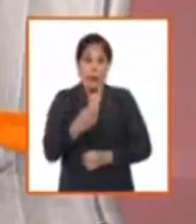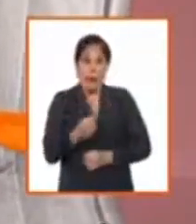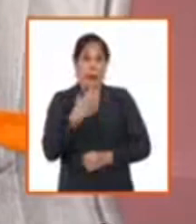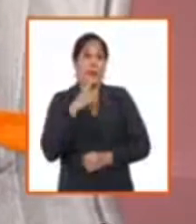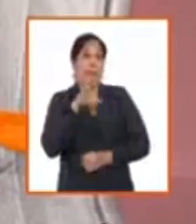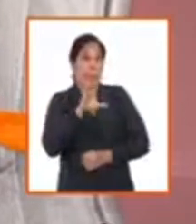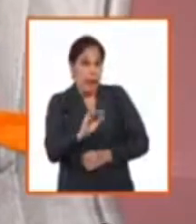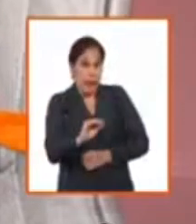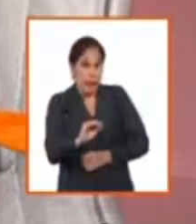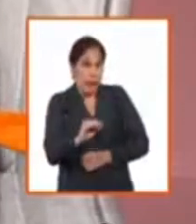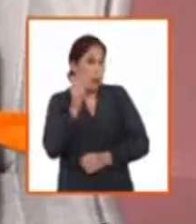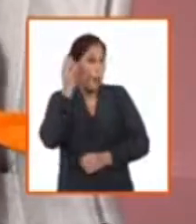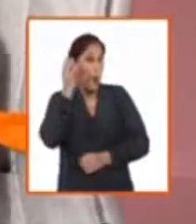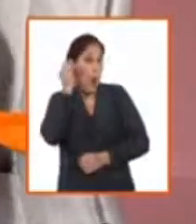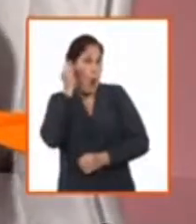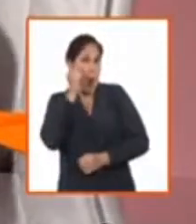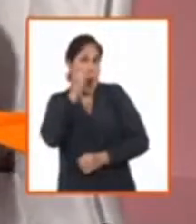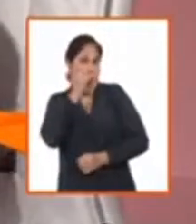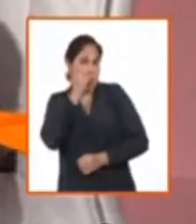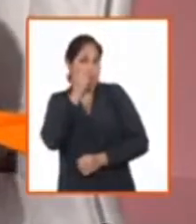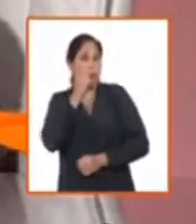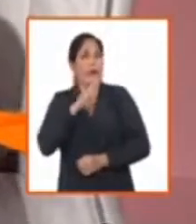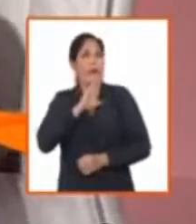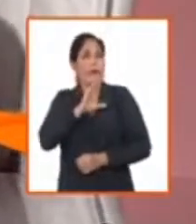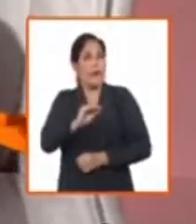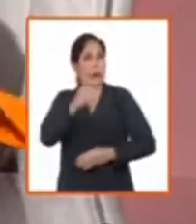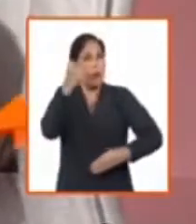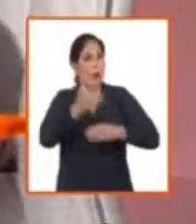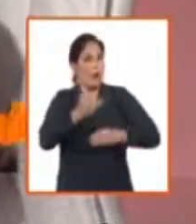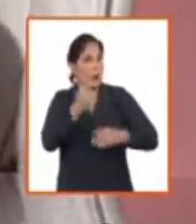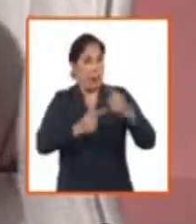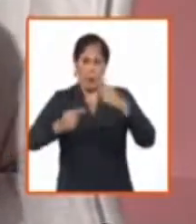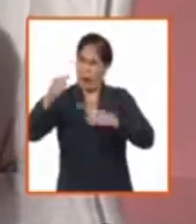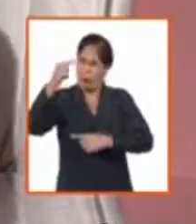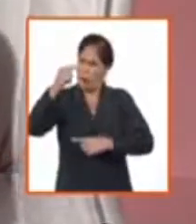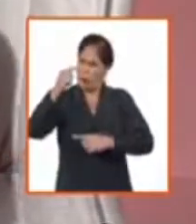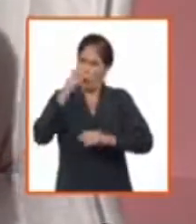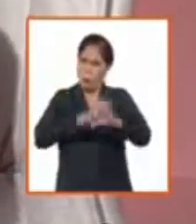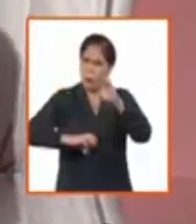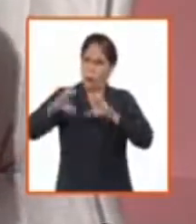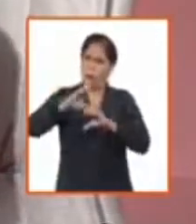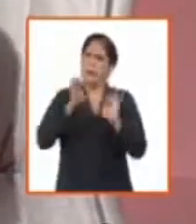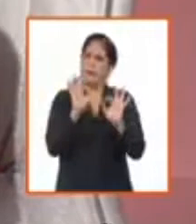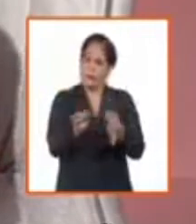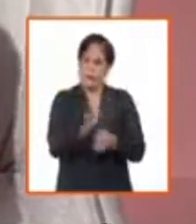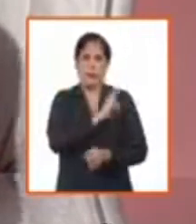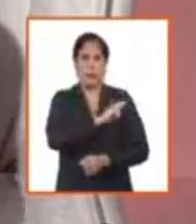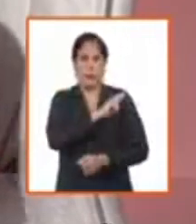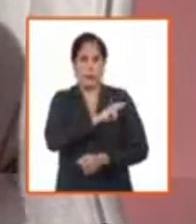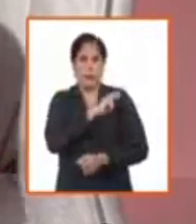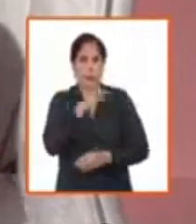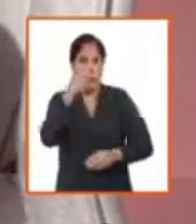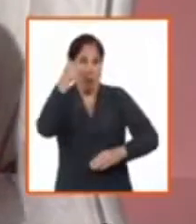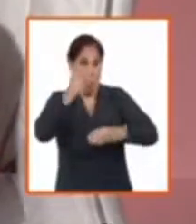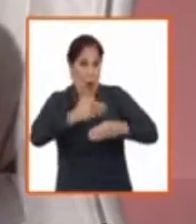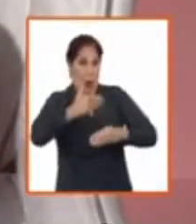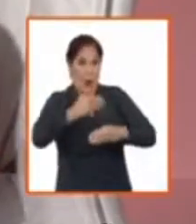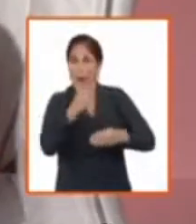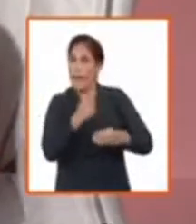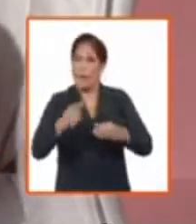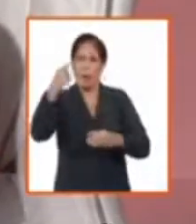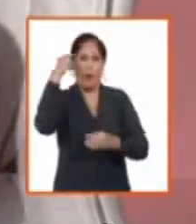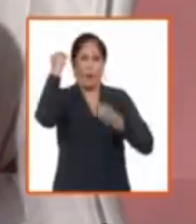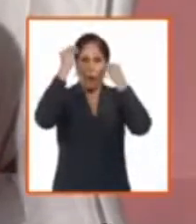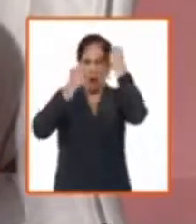la expresión contra el bloqueo sería protagonista en la cumbre y lo ha sido yo creo que en primer lugar por